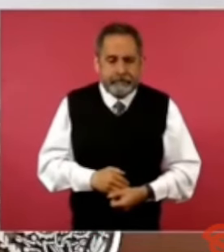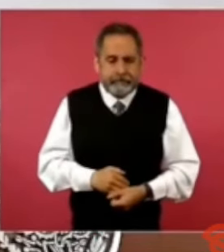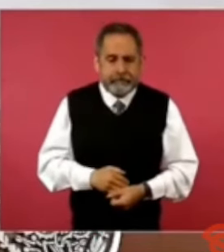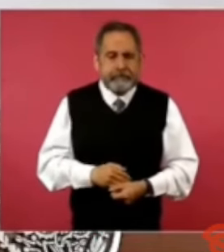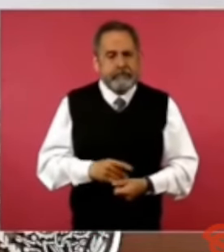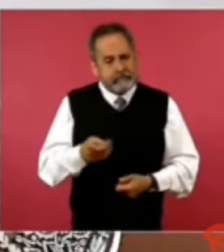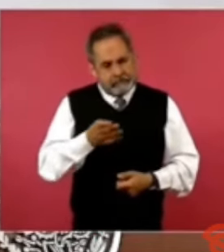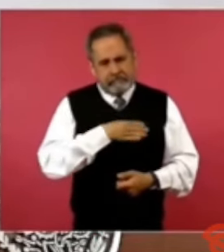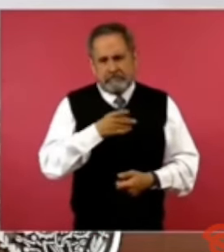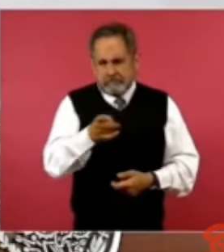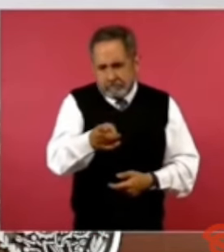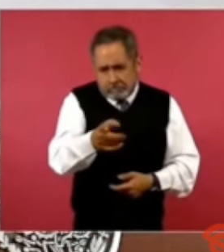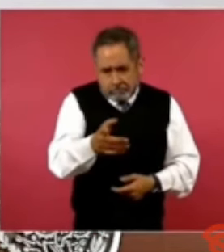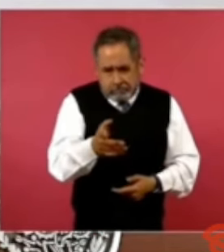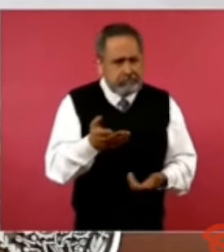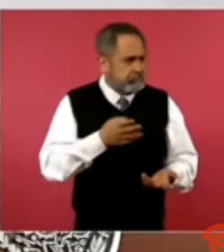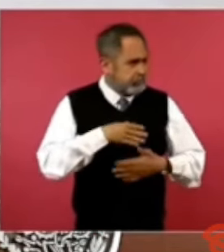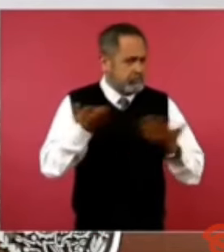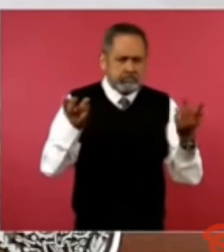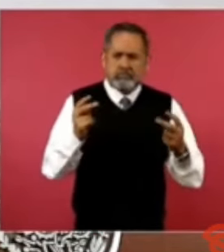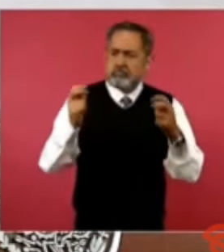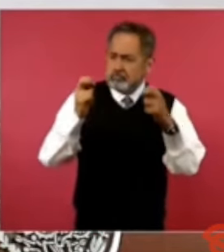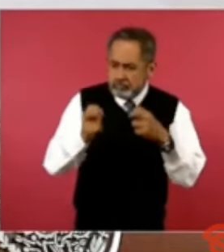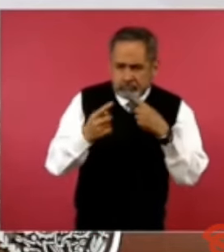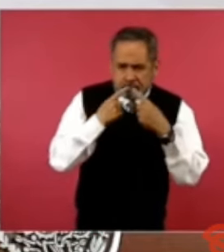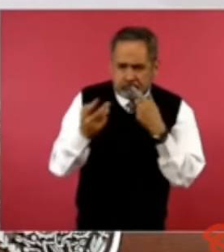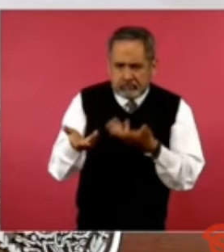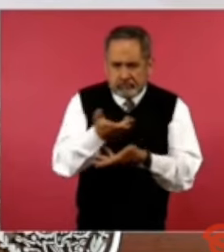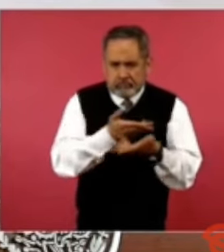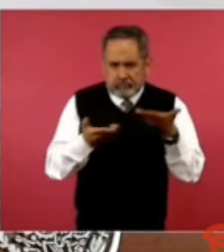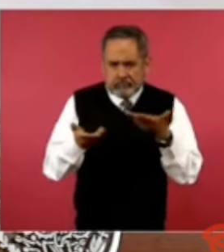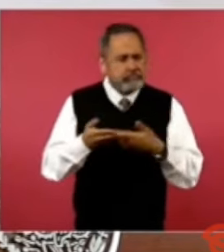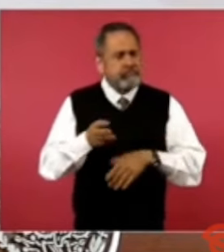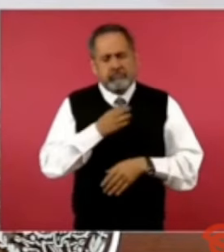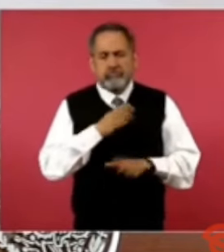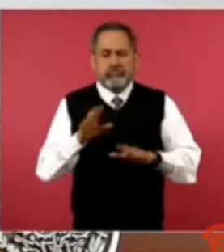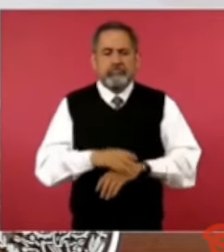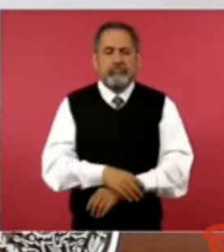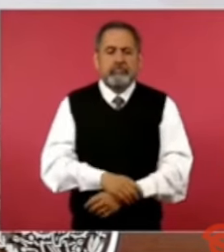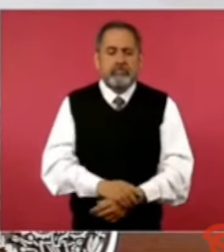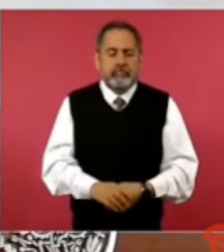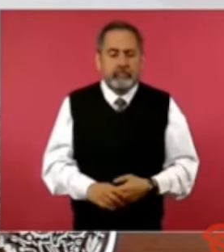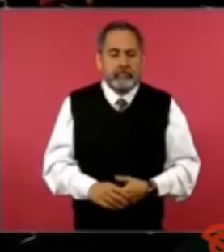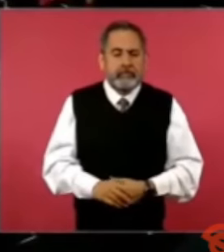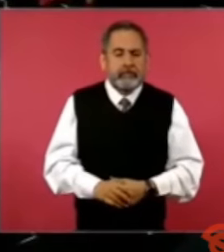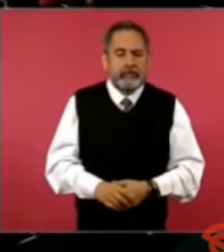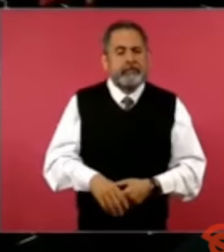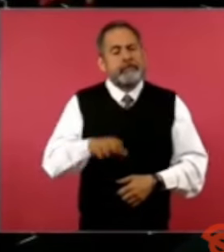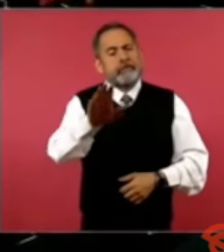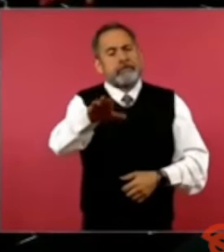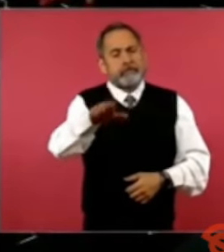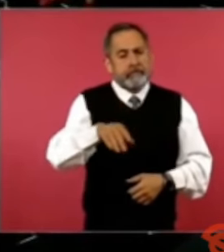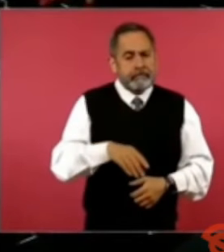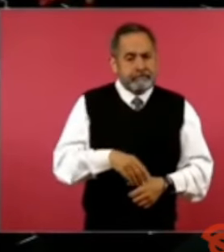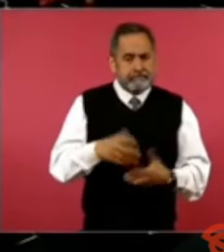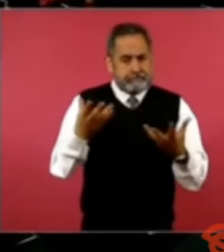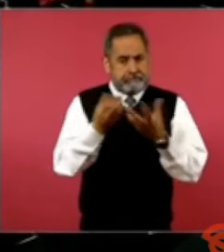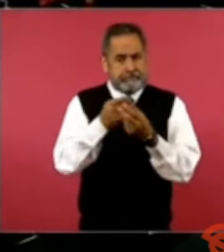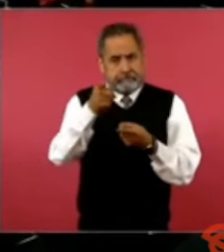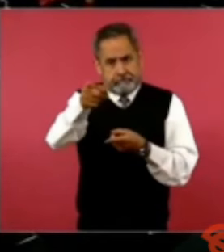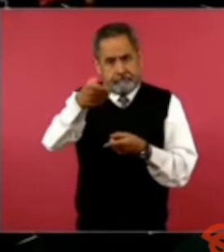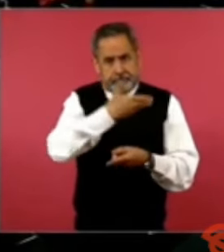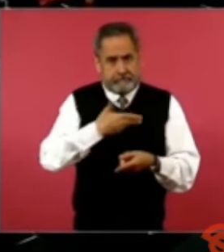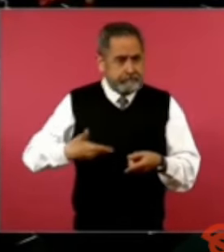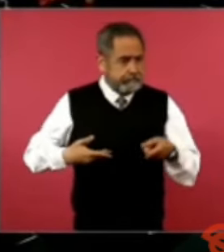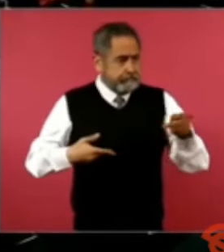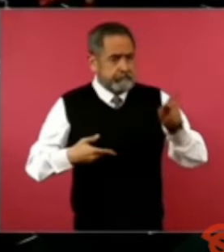pero qué bueno que esto se está produciendo entonces se descartaría una reunión con la ministra